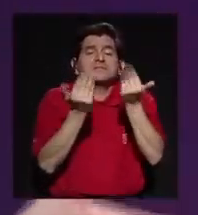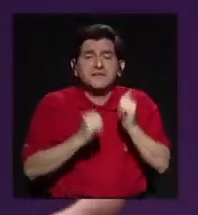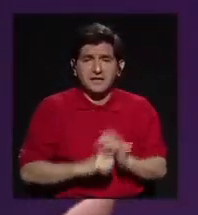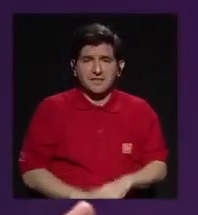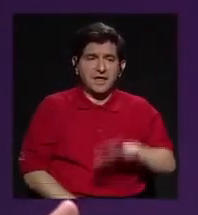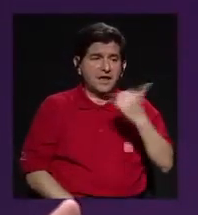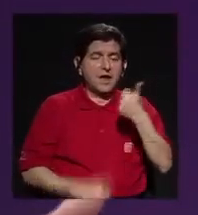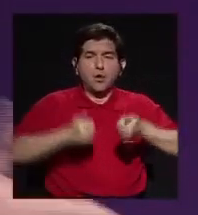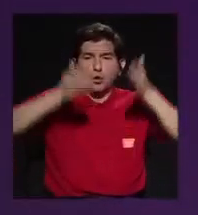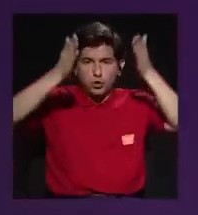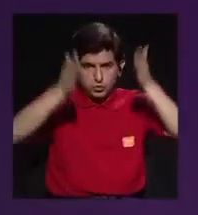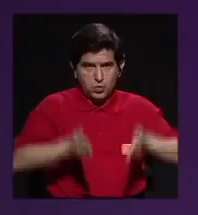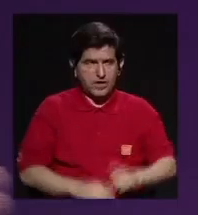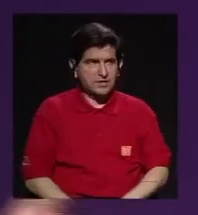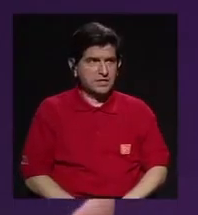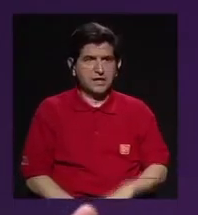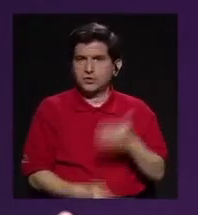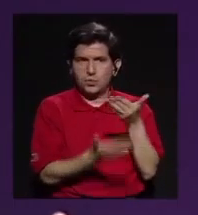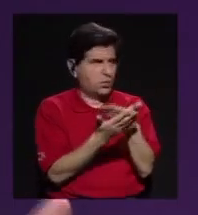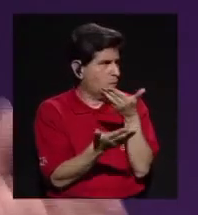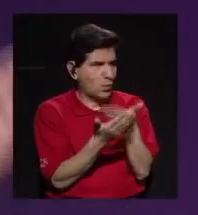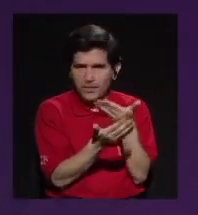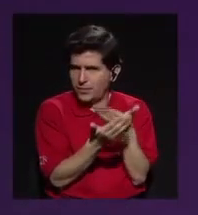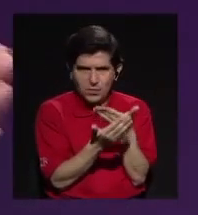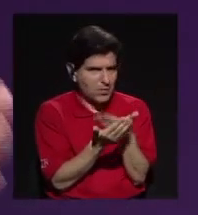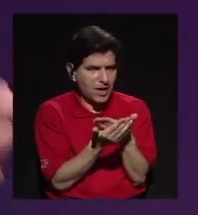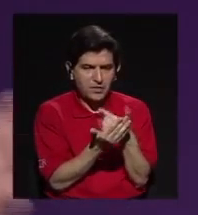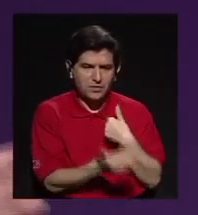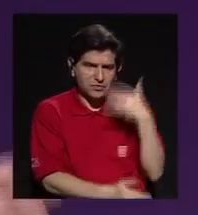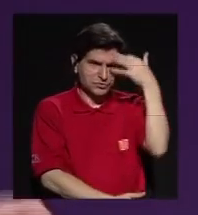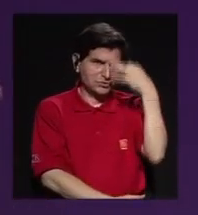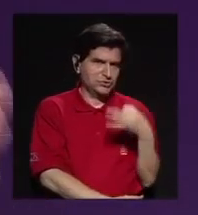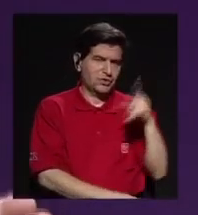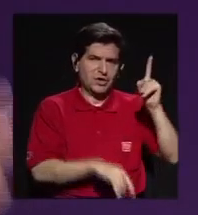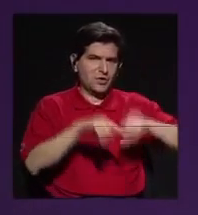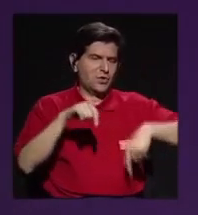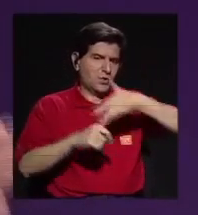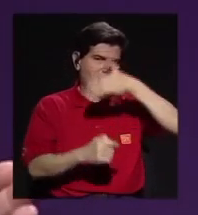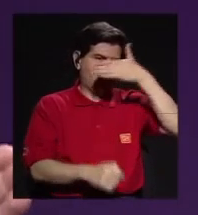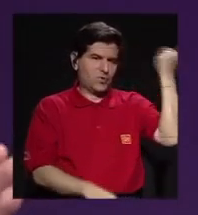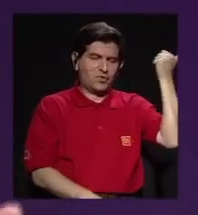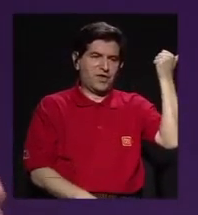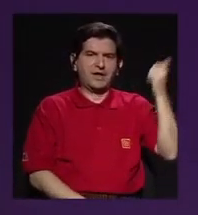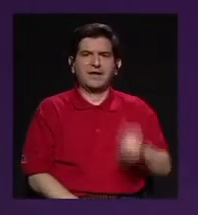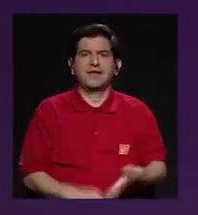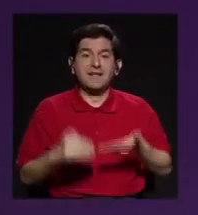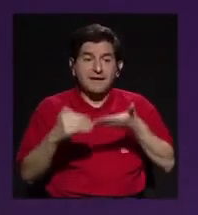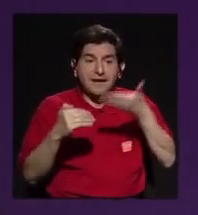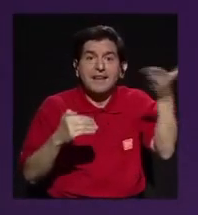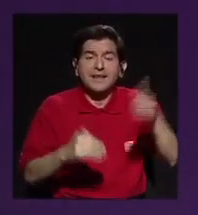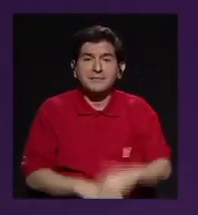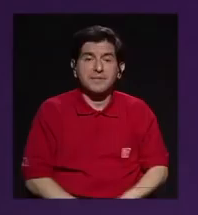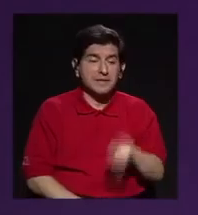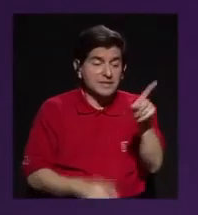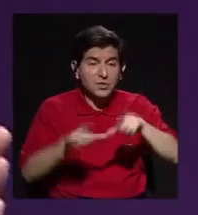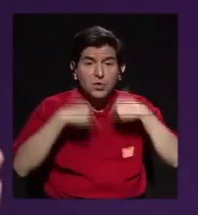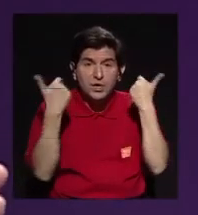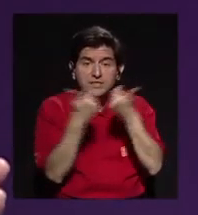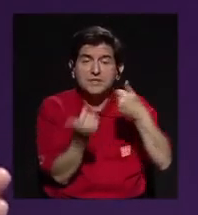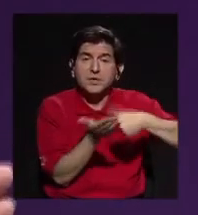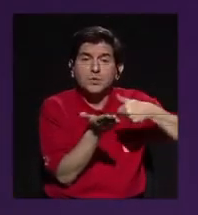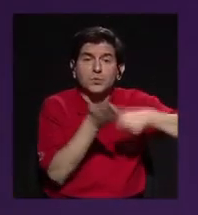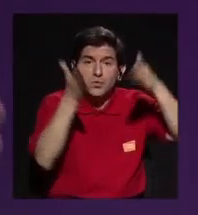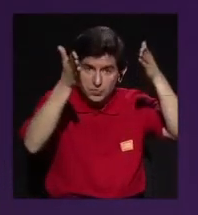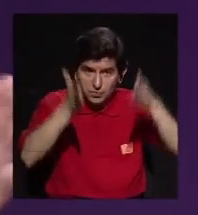posicionarla en otro candidato que no ha sido probado, yo creo que no se nos puede olvidar el elemento de que este sector del